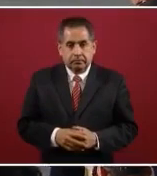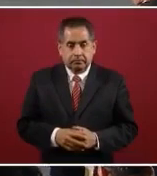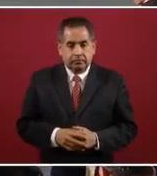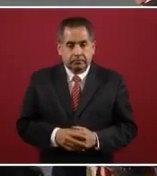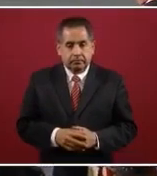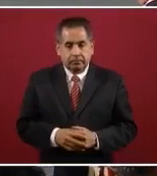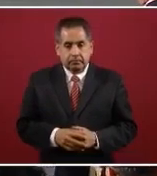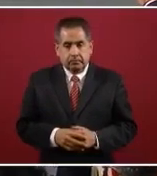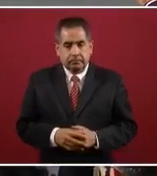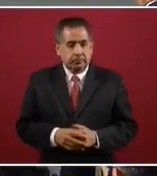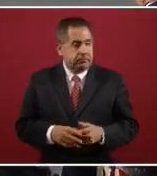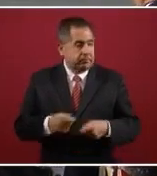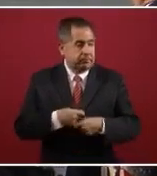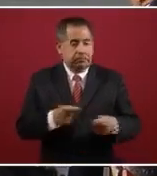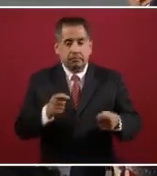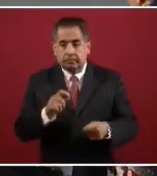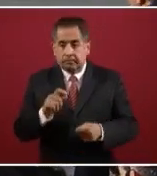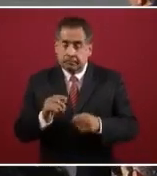Y se amplió a